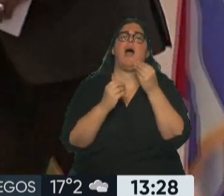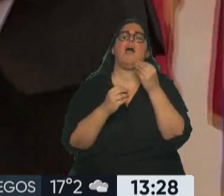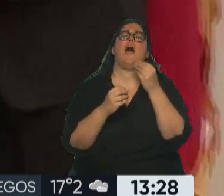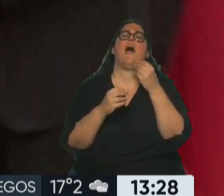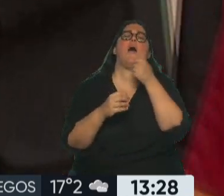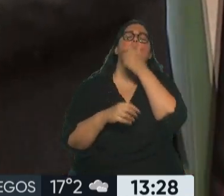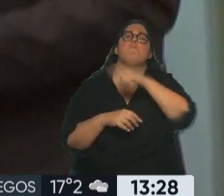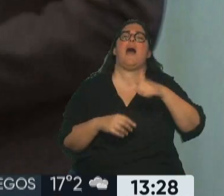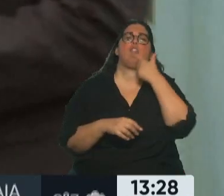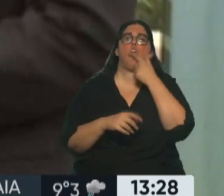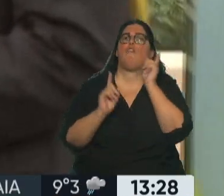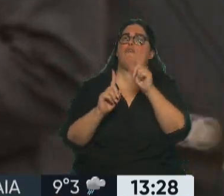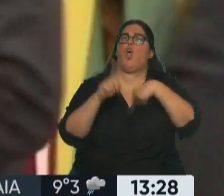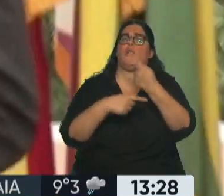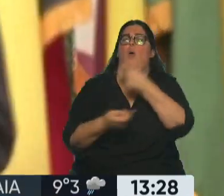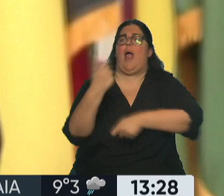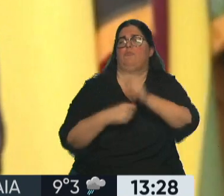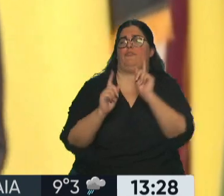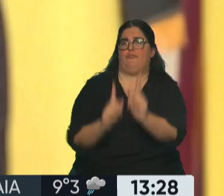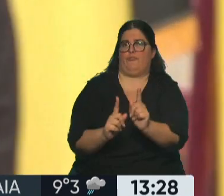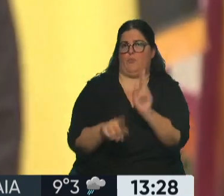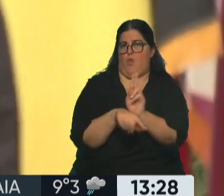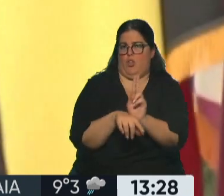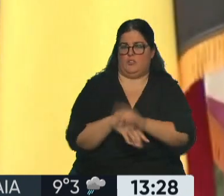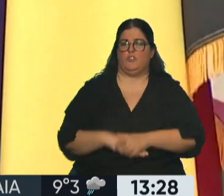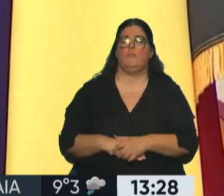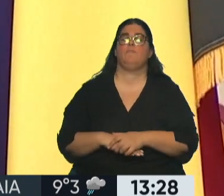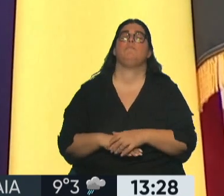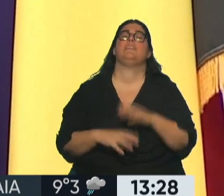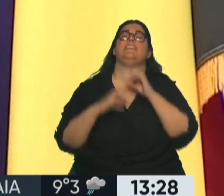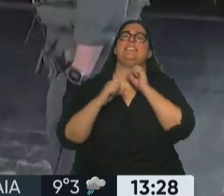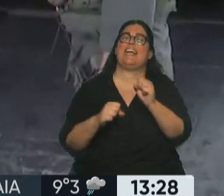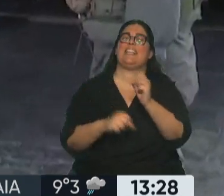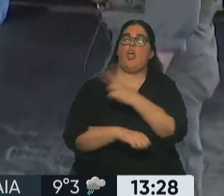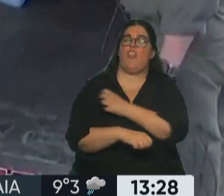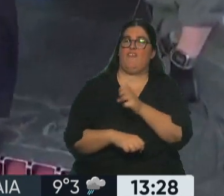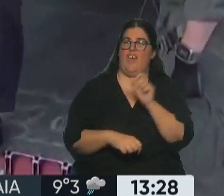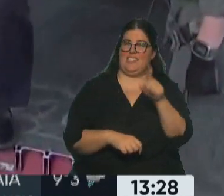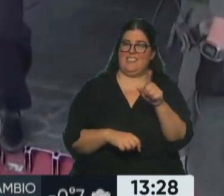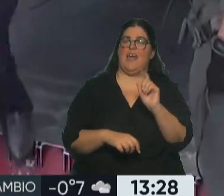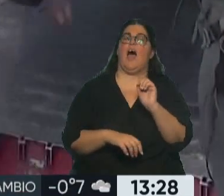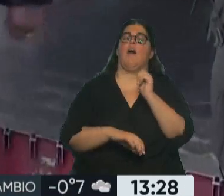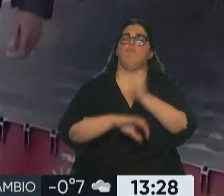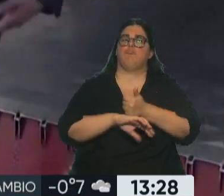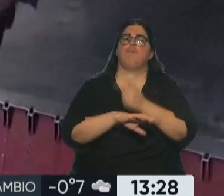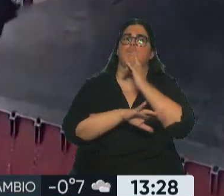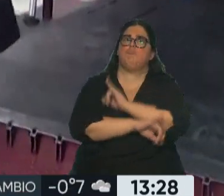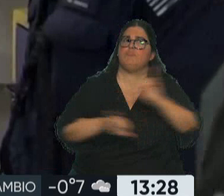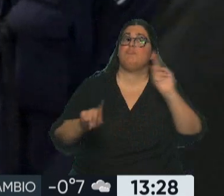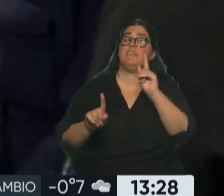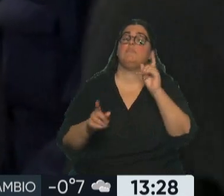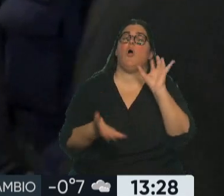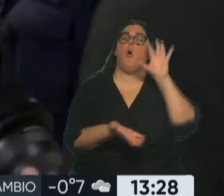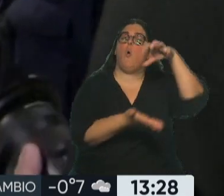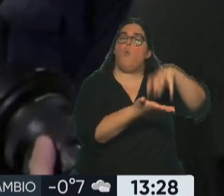mar rojo según anunció el secretario de de defensa lyd Austin desde bahrain donde la Marina estadounidense tiene su